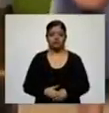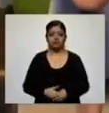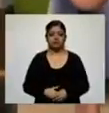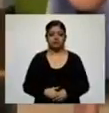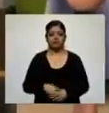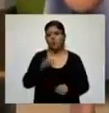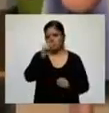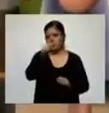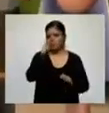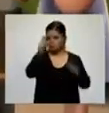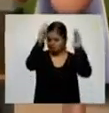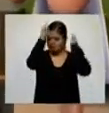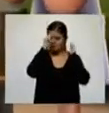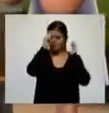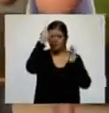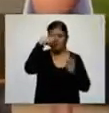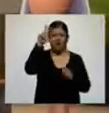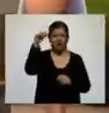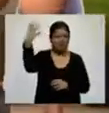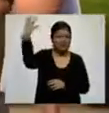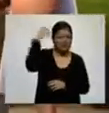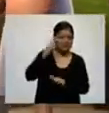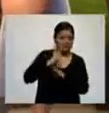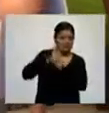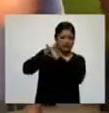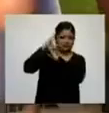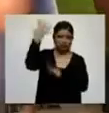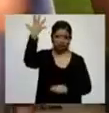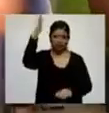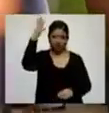O una gorra para que no te quemes con el sol.